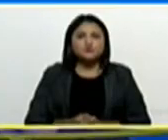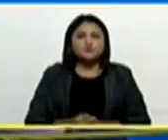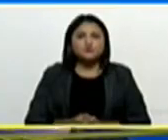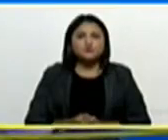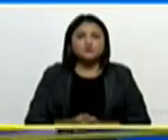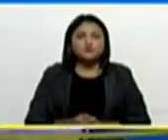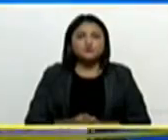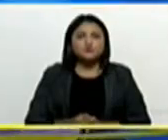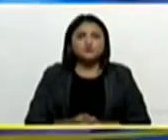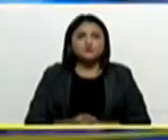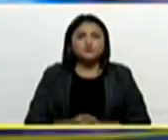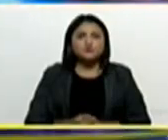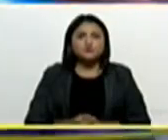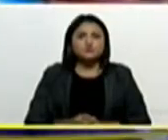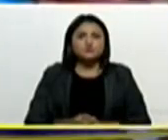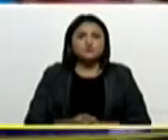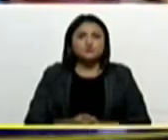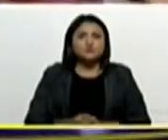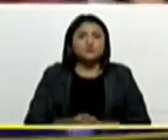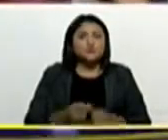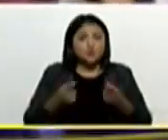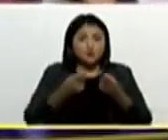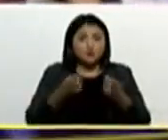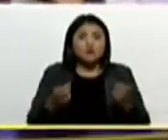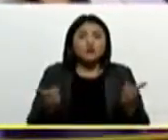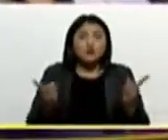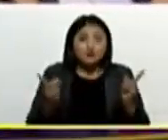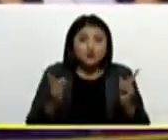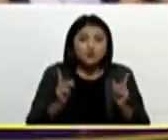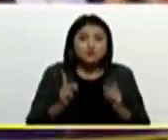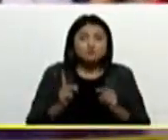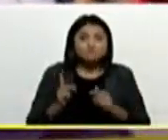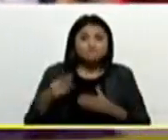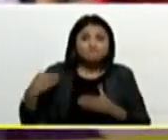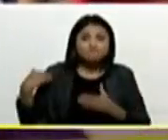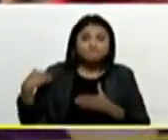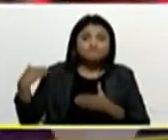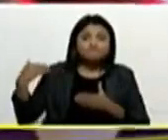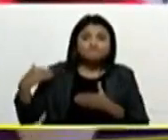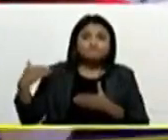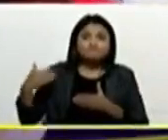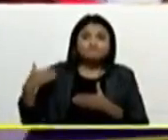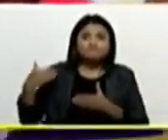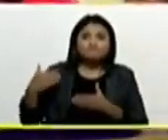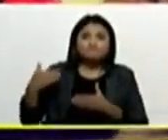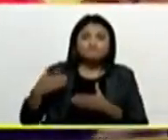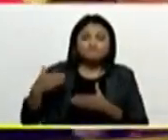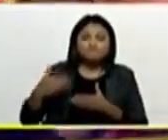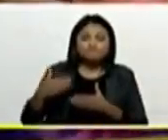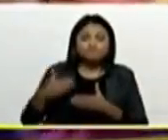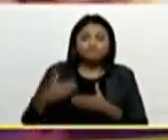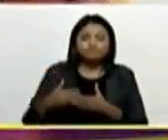han venido pasando ustedes un periodo que